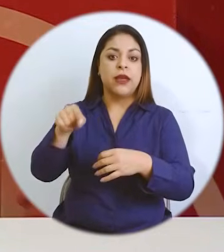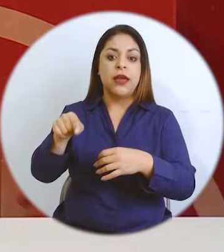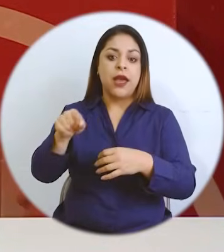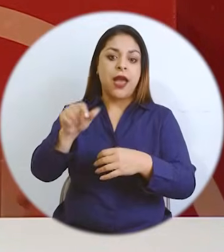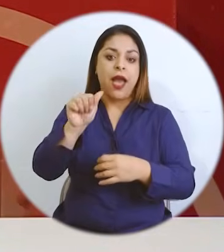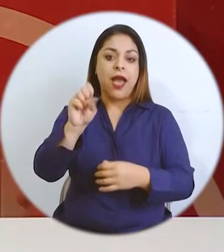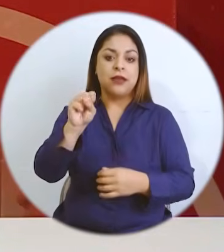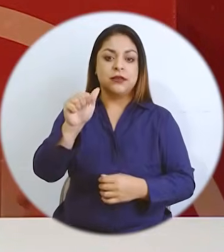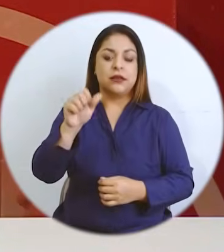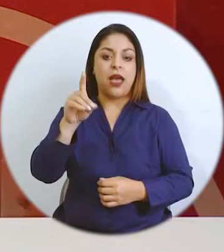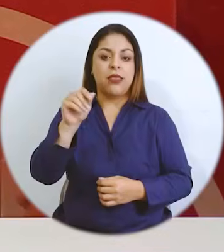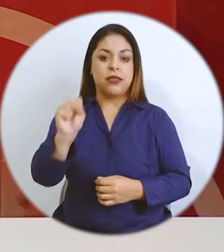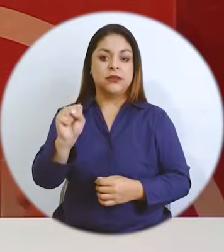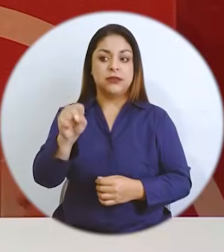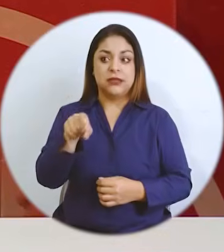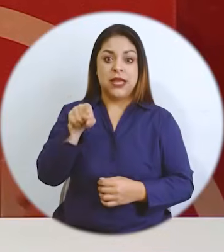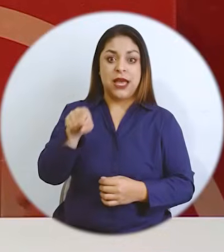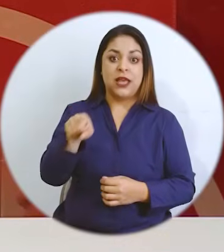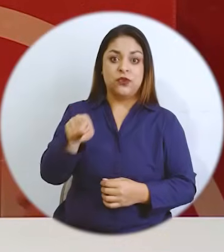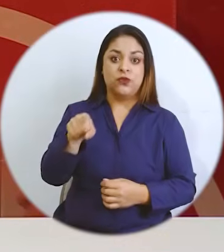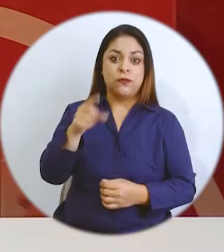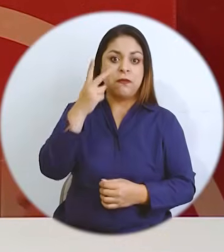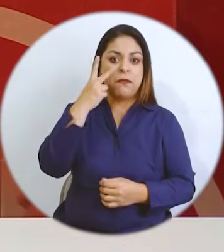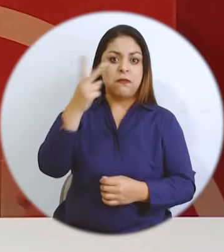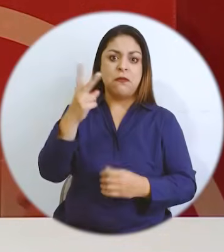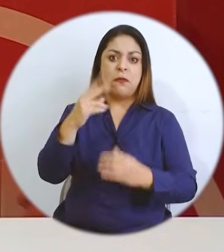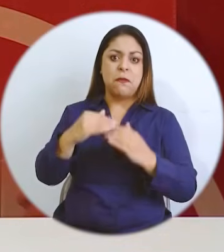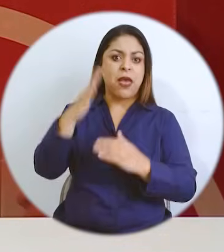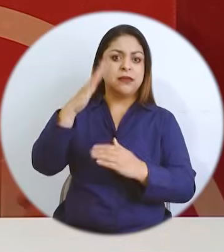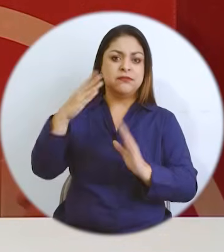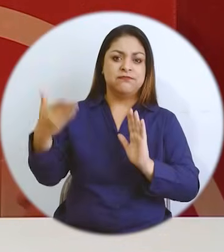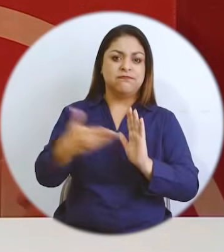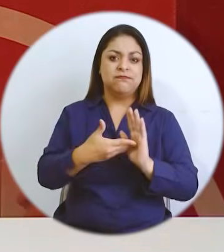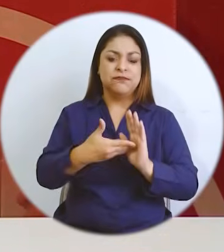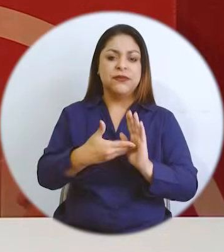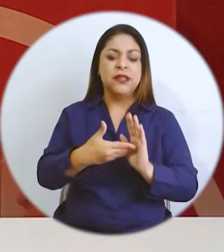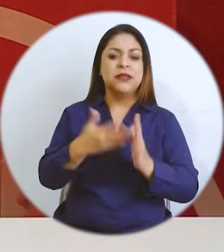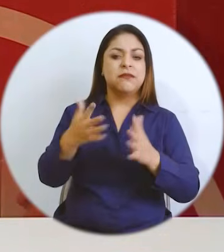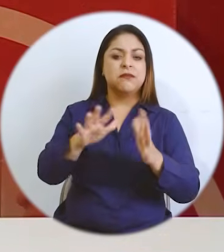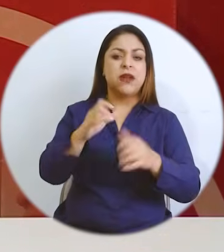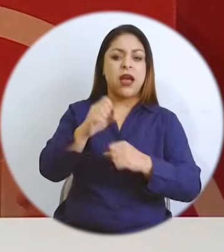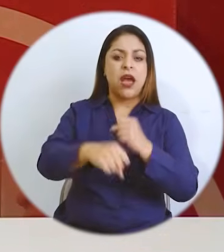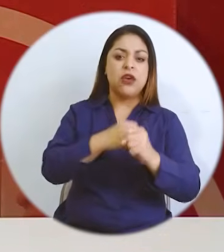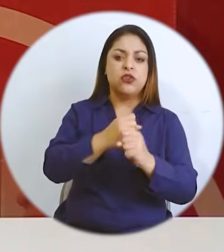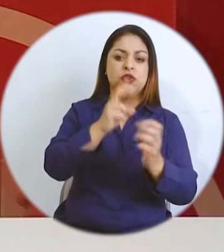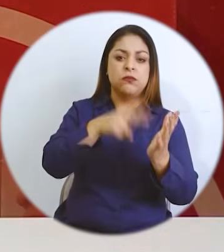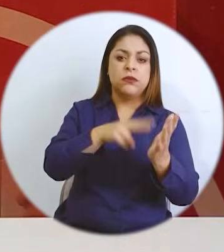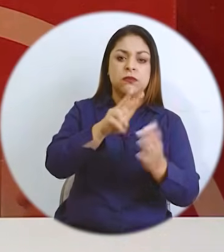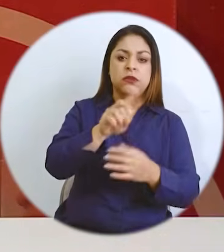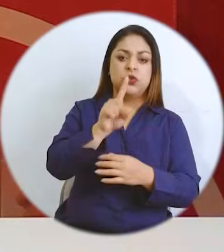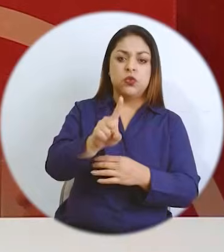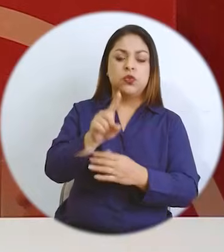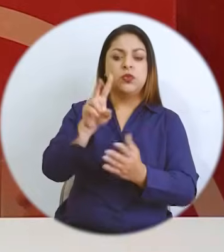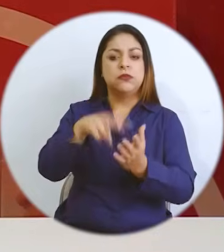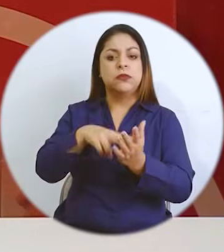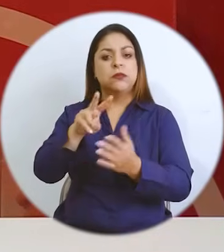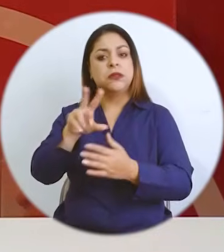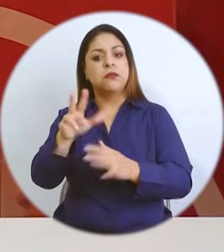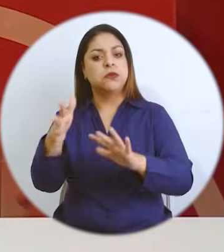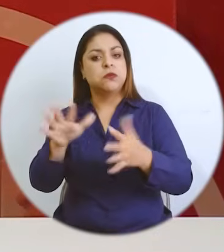o asadas, estos fueron los que se vieron más afectados entre 2021 y 2023, porque bajaron